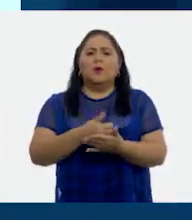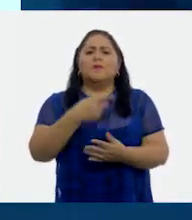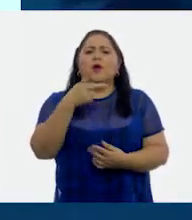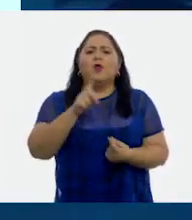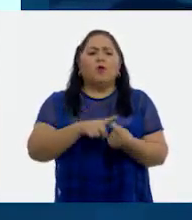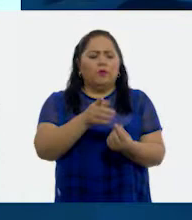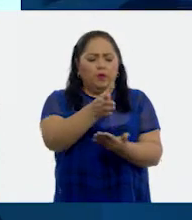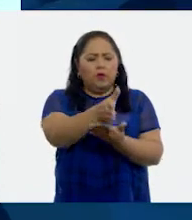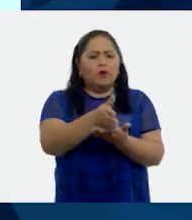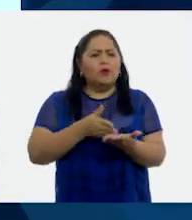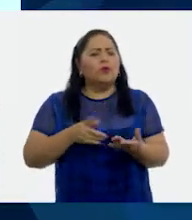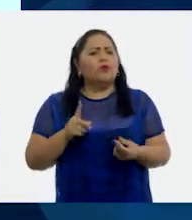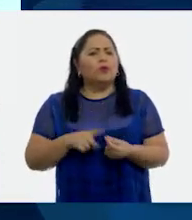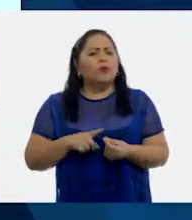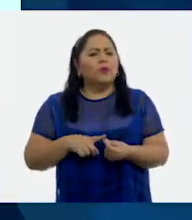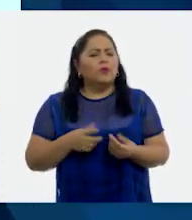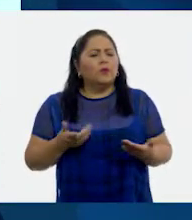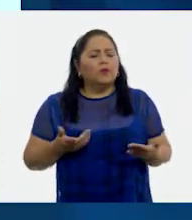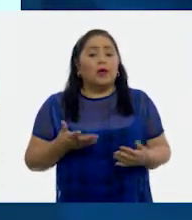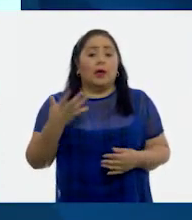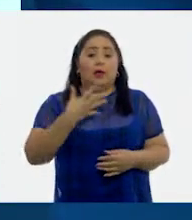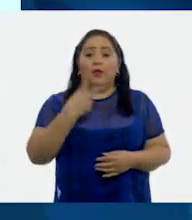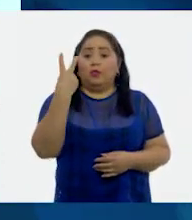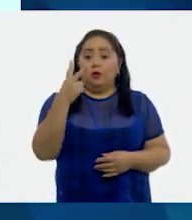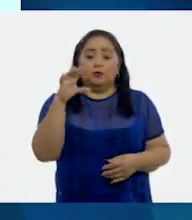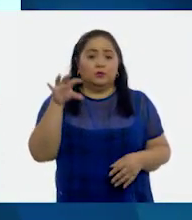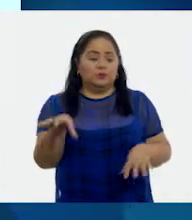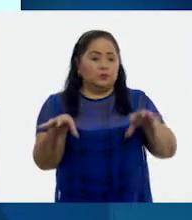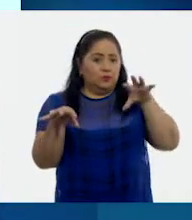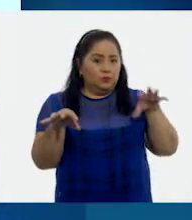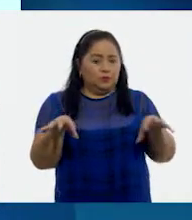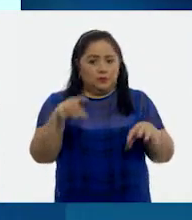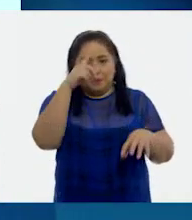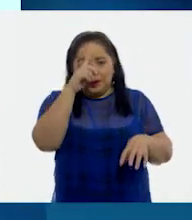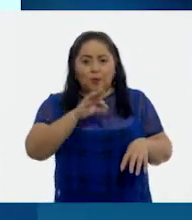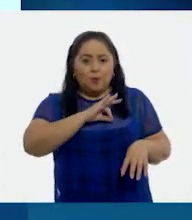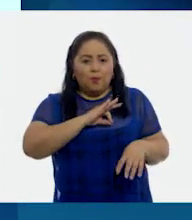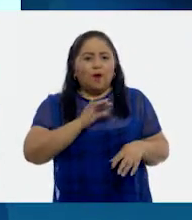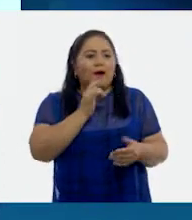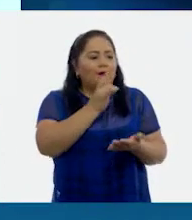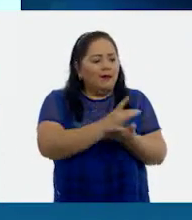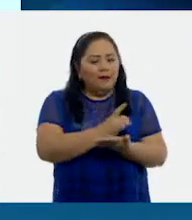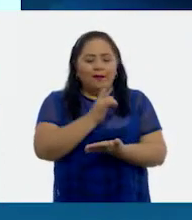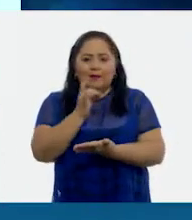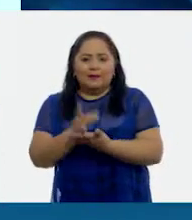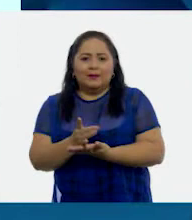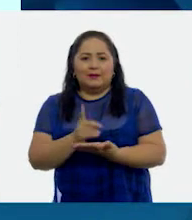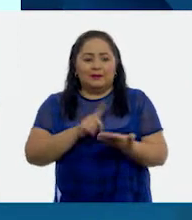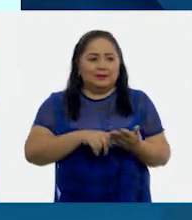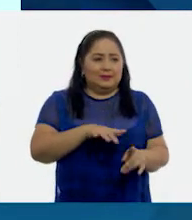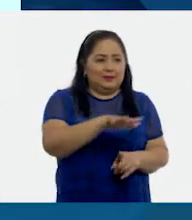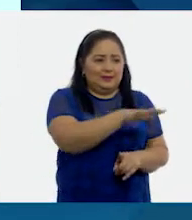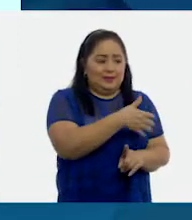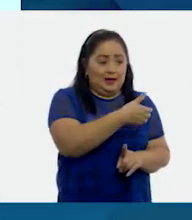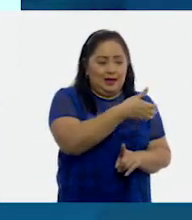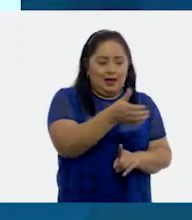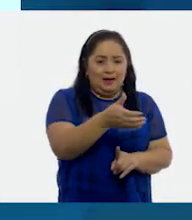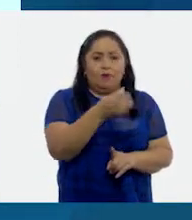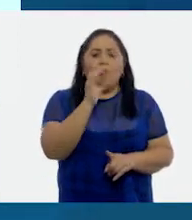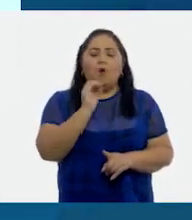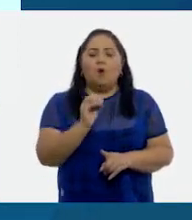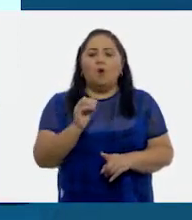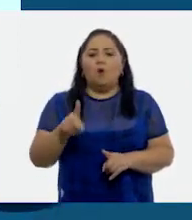ambos? Existen dos criterios a considerar para poder determinar que una población es rural o